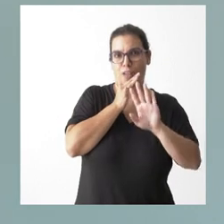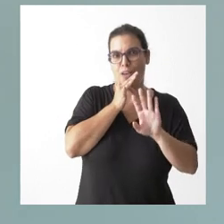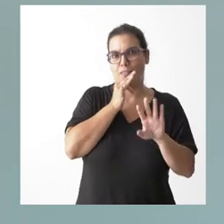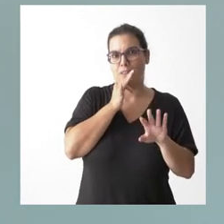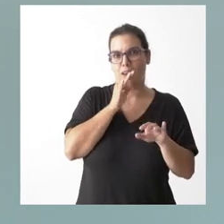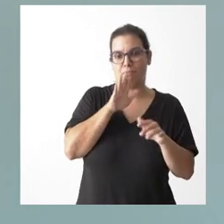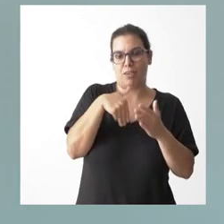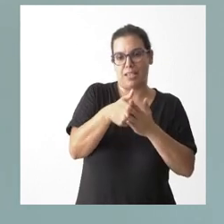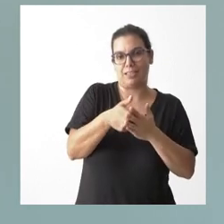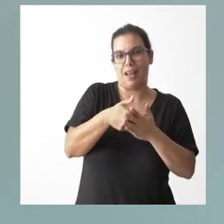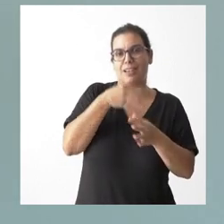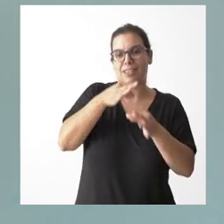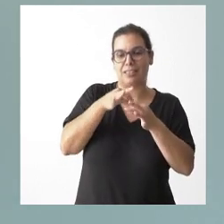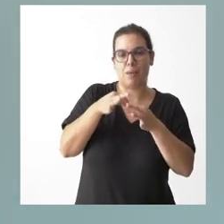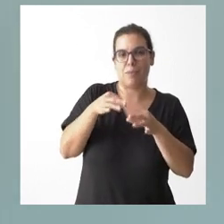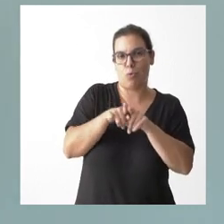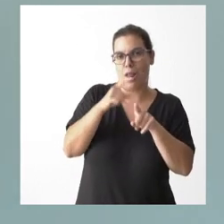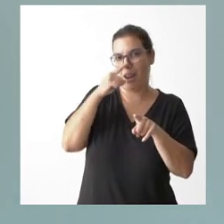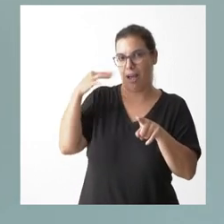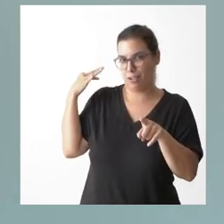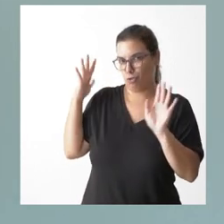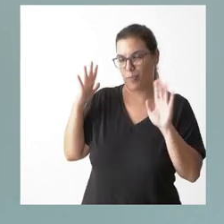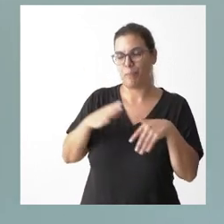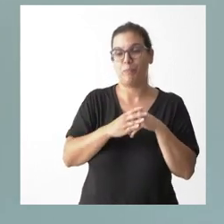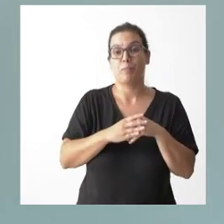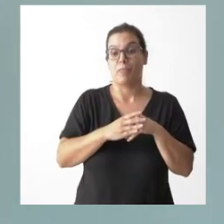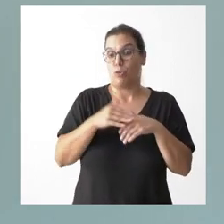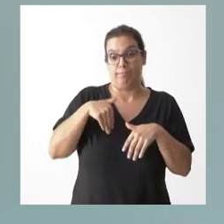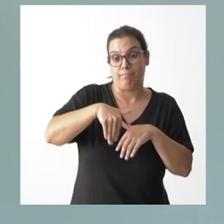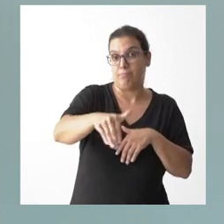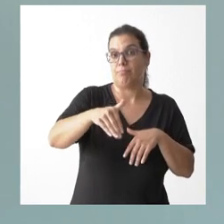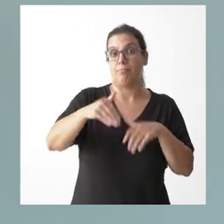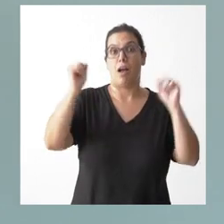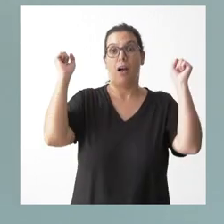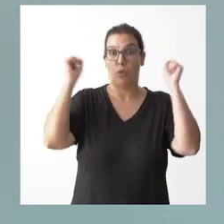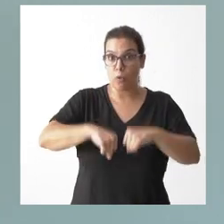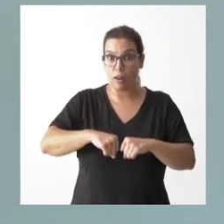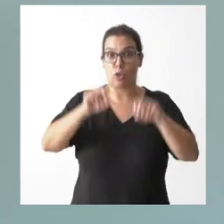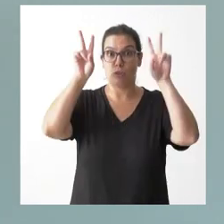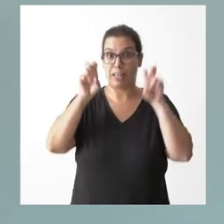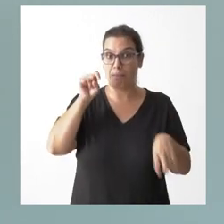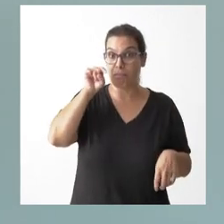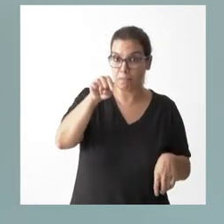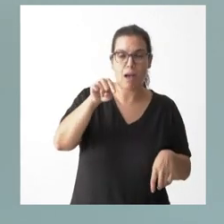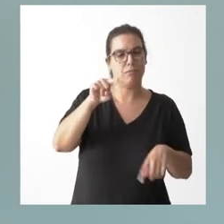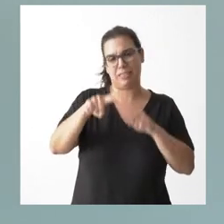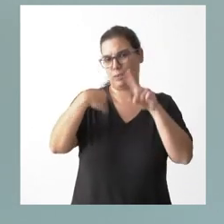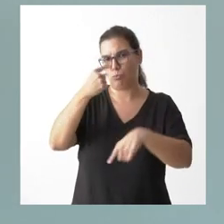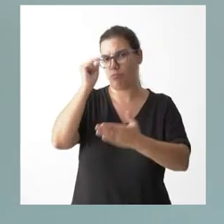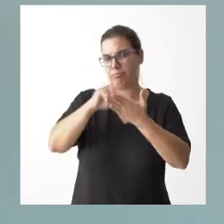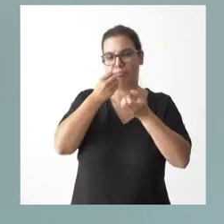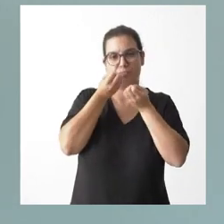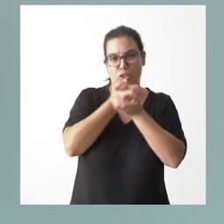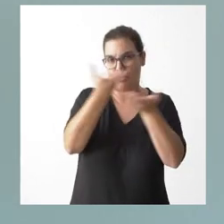otras ocasiones. En cuanto se tome un acuerdo en relación con este asunto, pues se lo